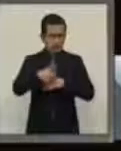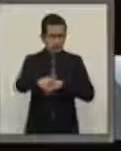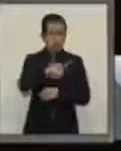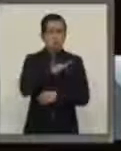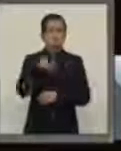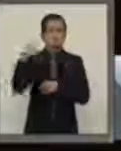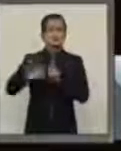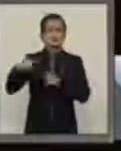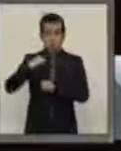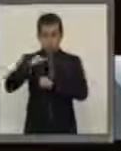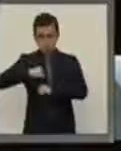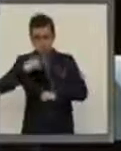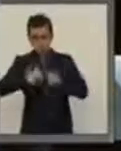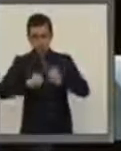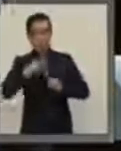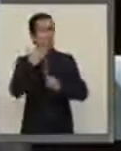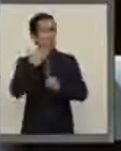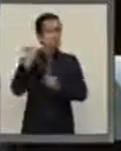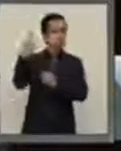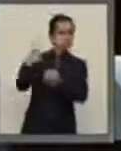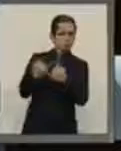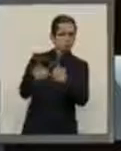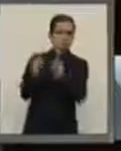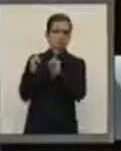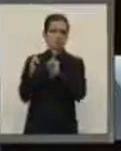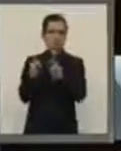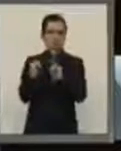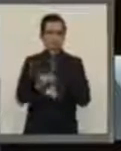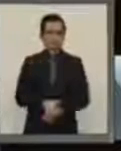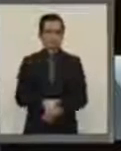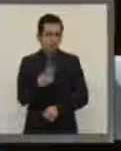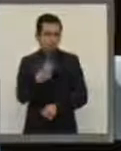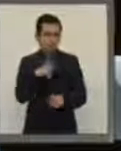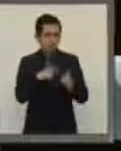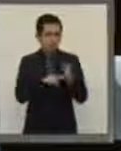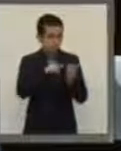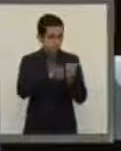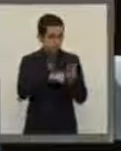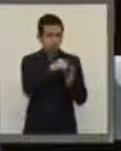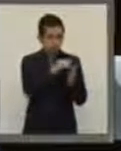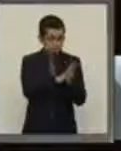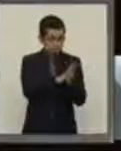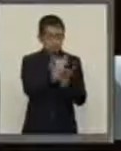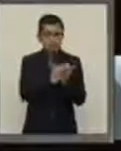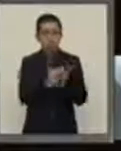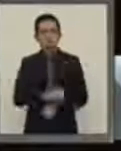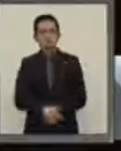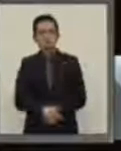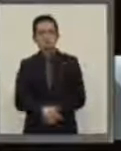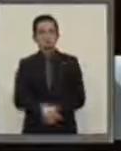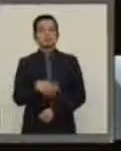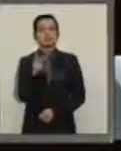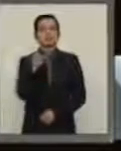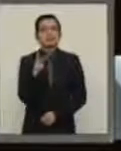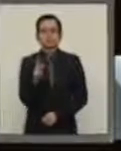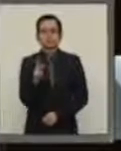los juzgadores. Eso es lo que se está diciendo. Pero no se autoengañen